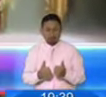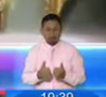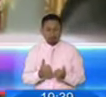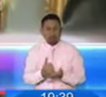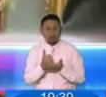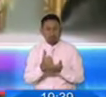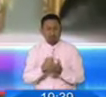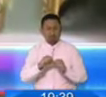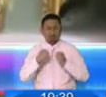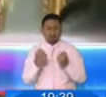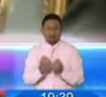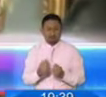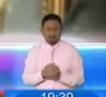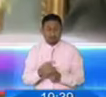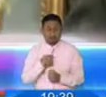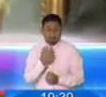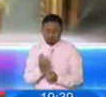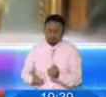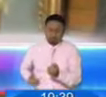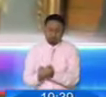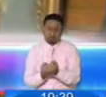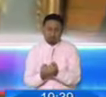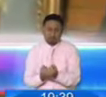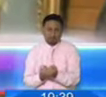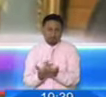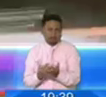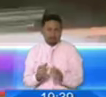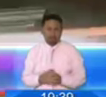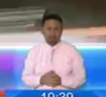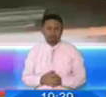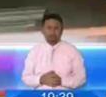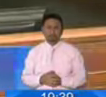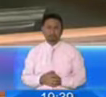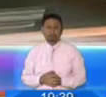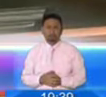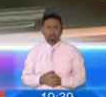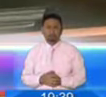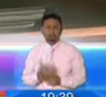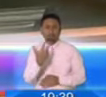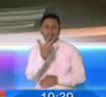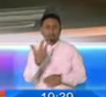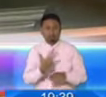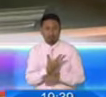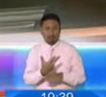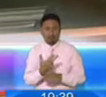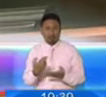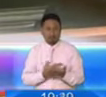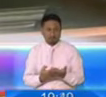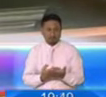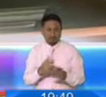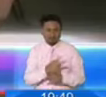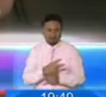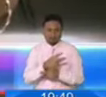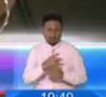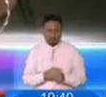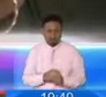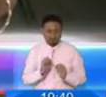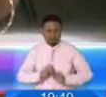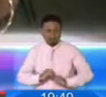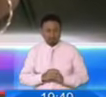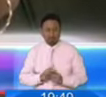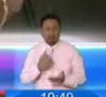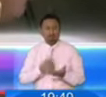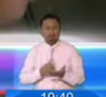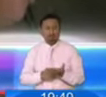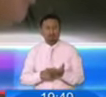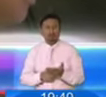social y en ese sentido nosotros la apoyaremos decididamente. En las 3 horas que sesionó el Consejo, se hizo también un